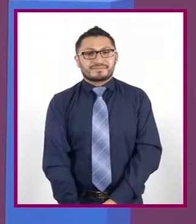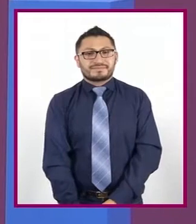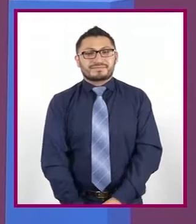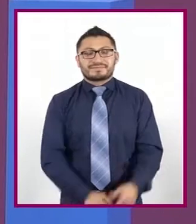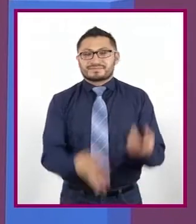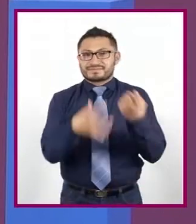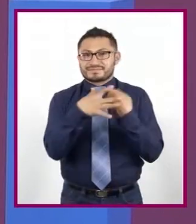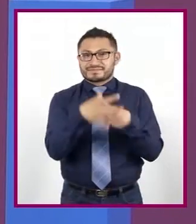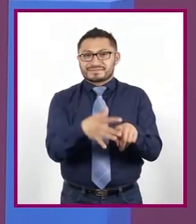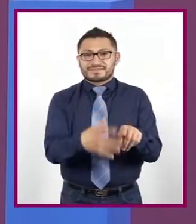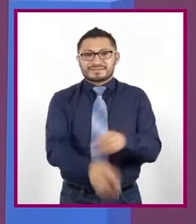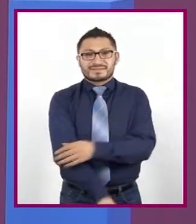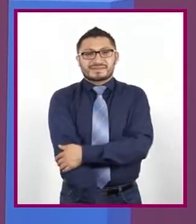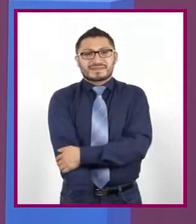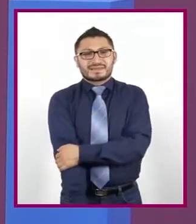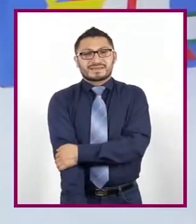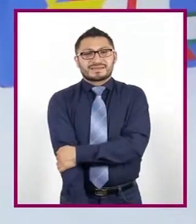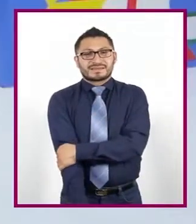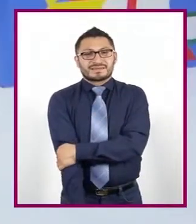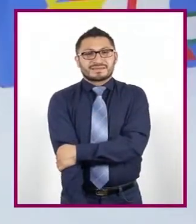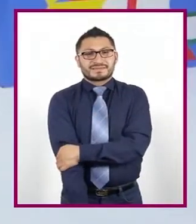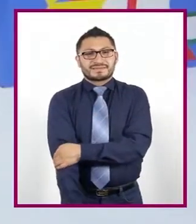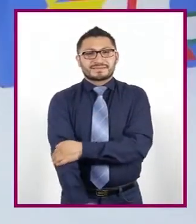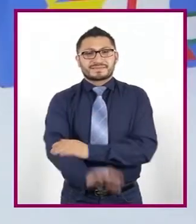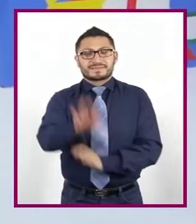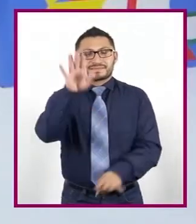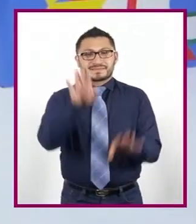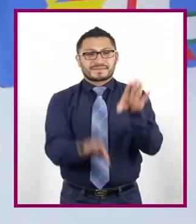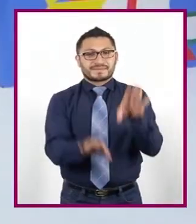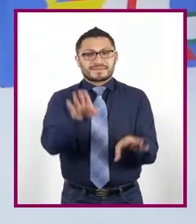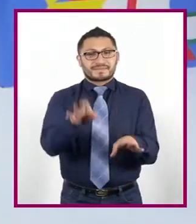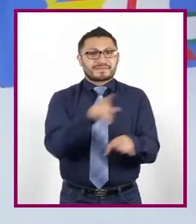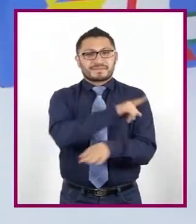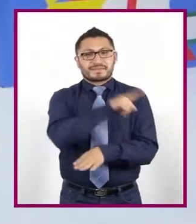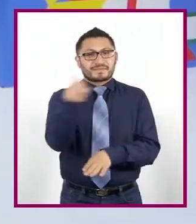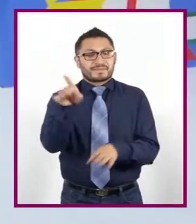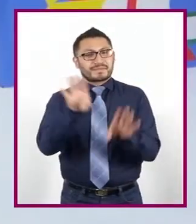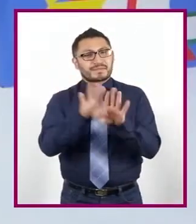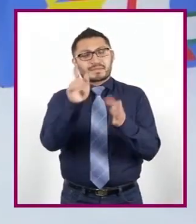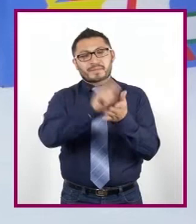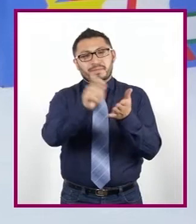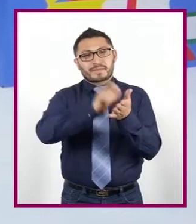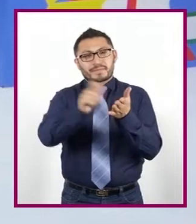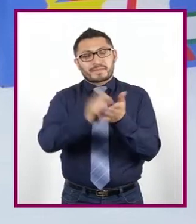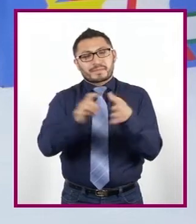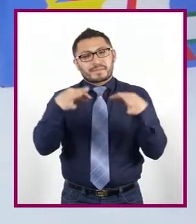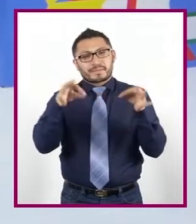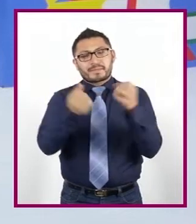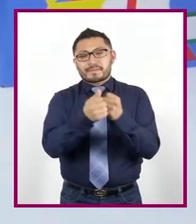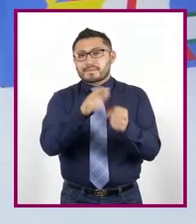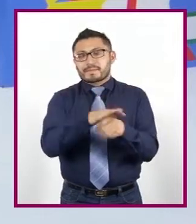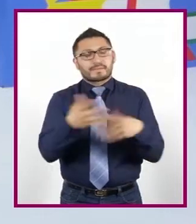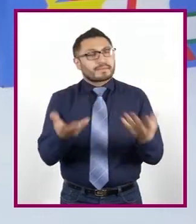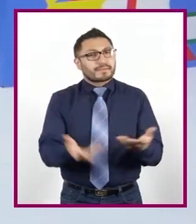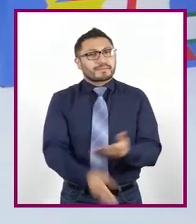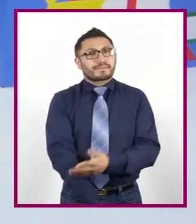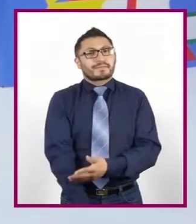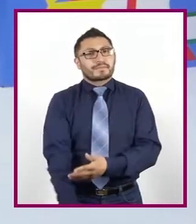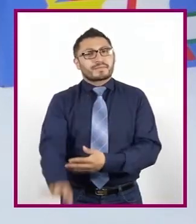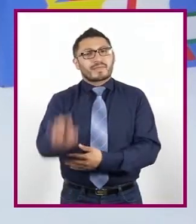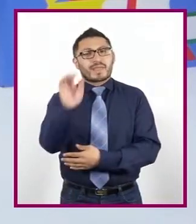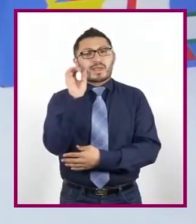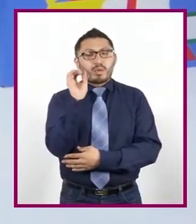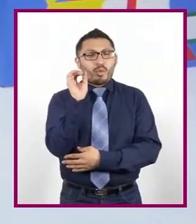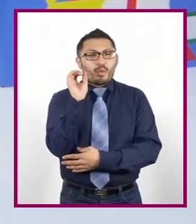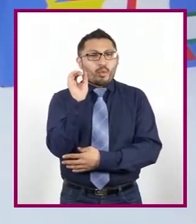Pues comencemos. ¿En alguna ocasión han tenido que llenar algún documento administrativo?